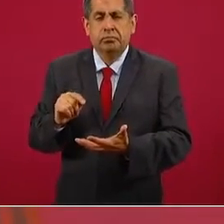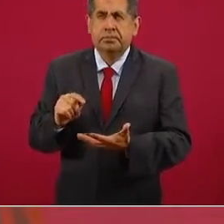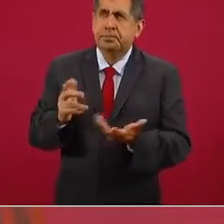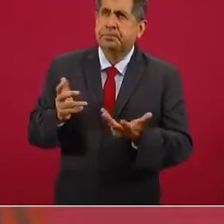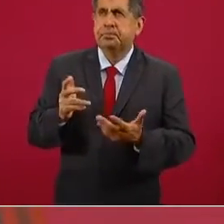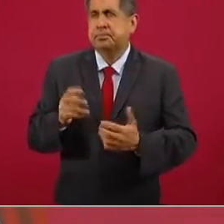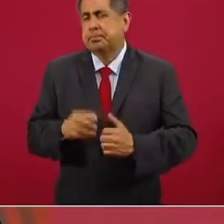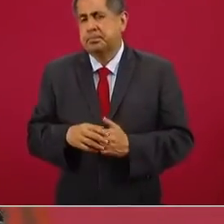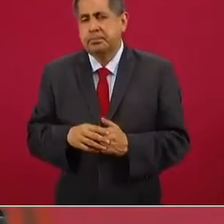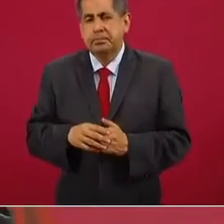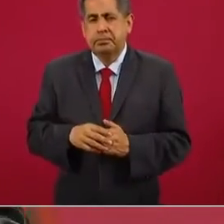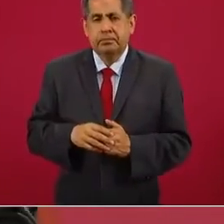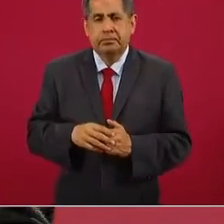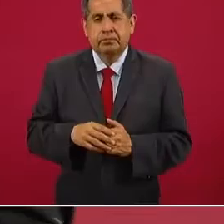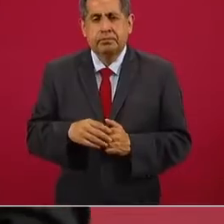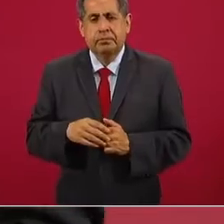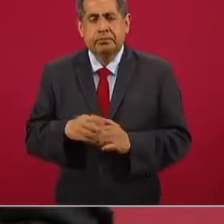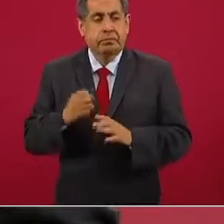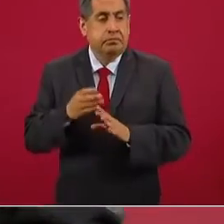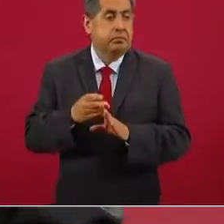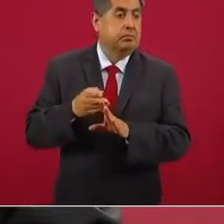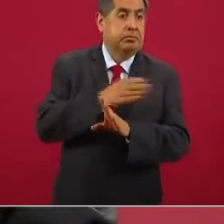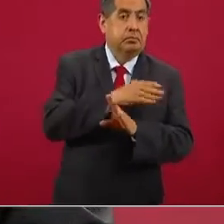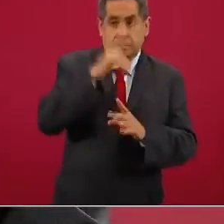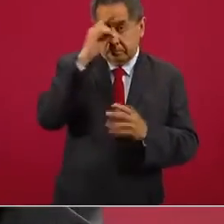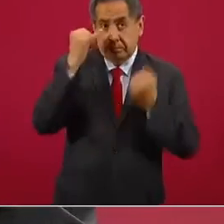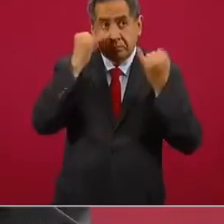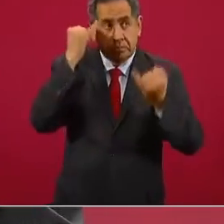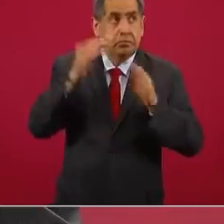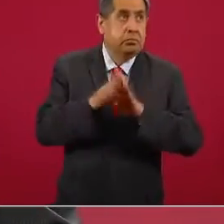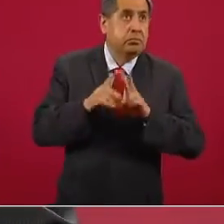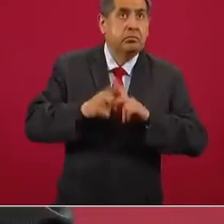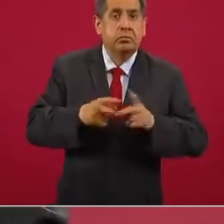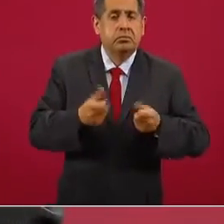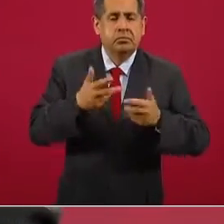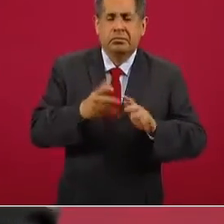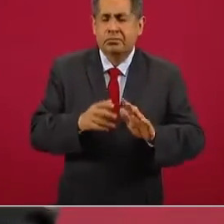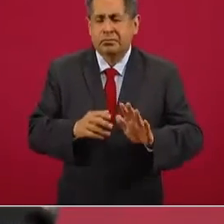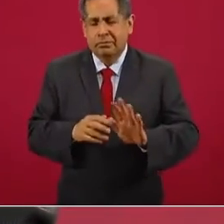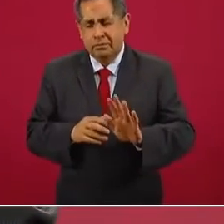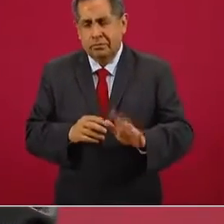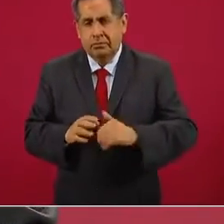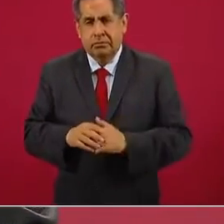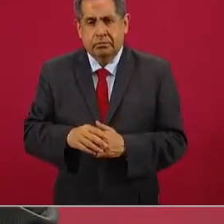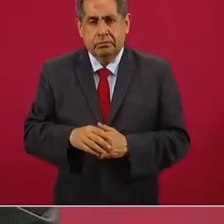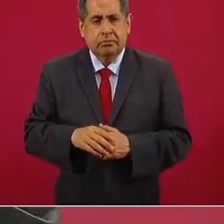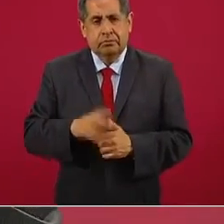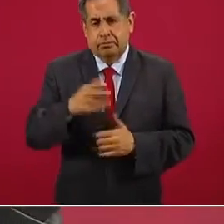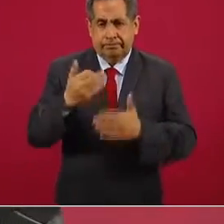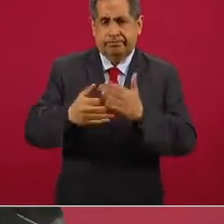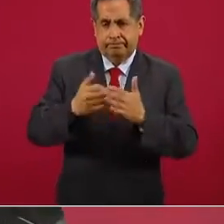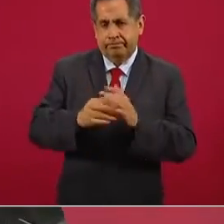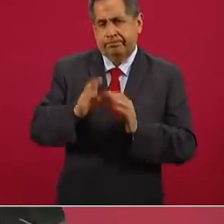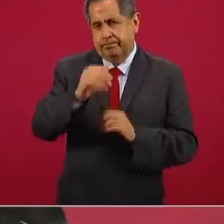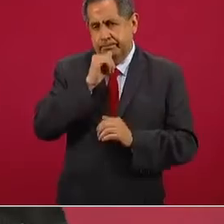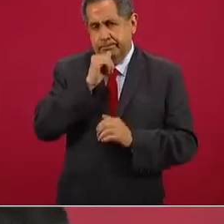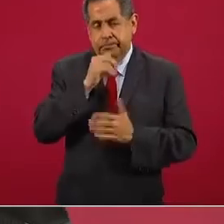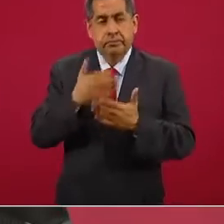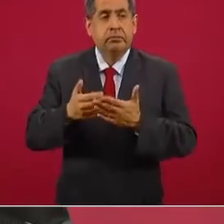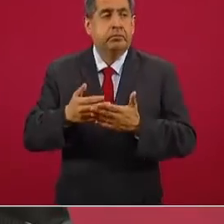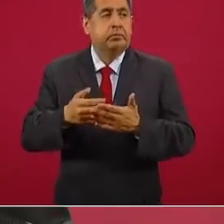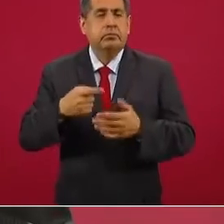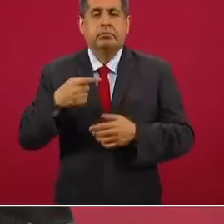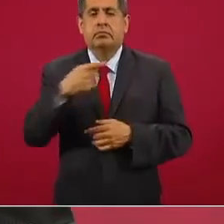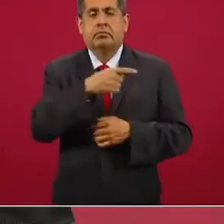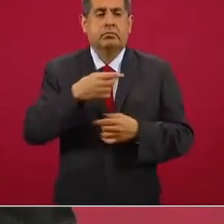diría, antes de tiempo, incluso todavía la Corte no había